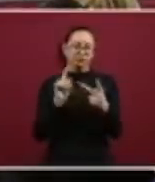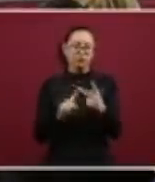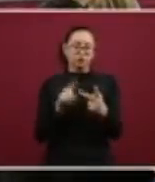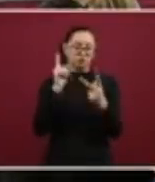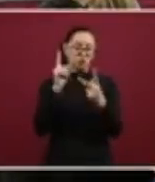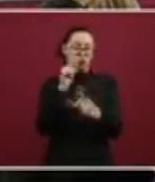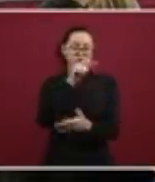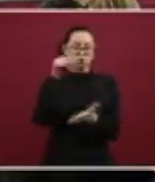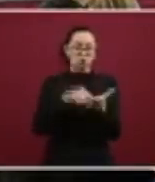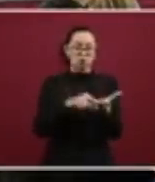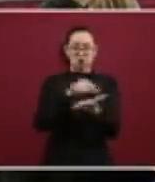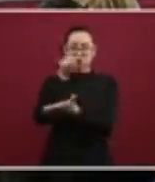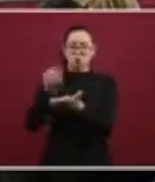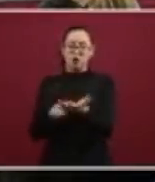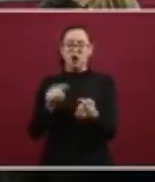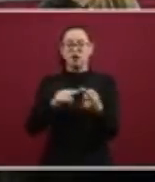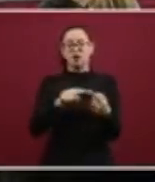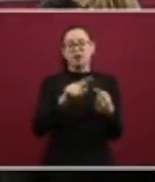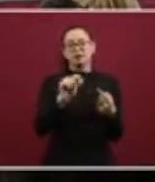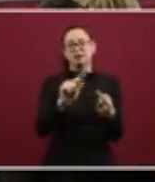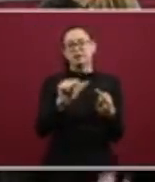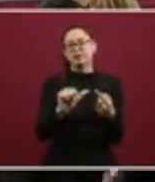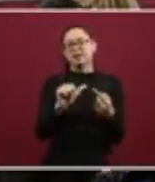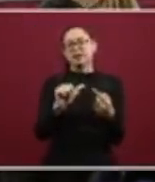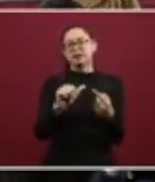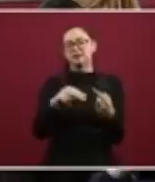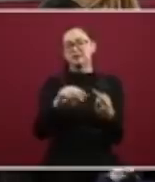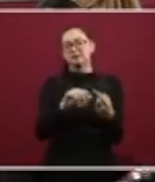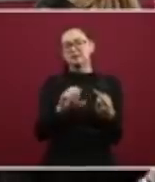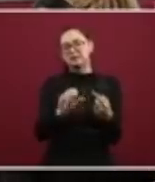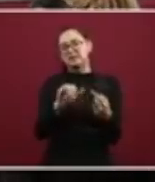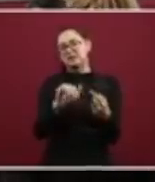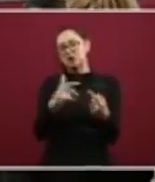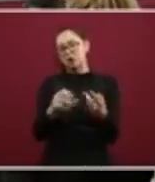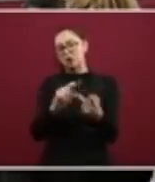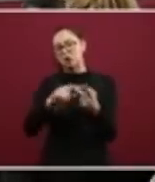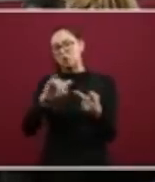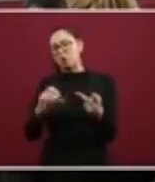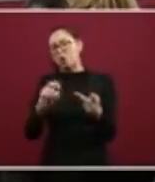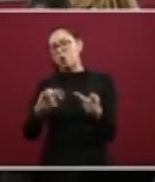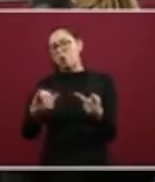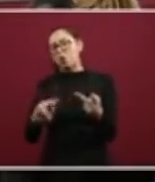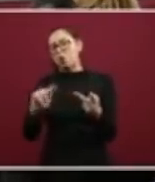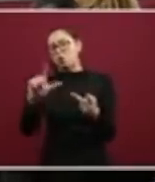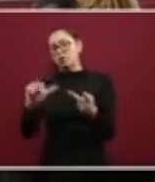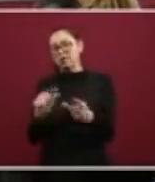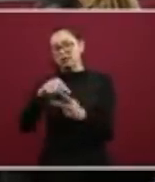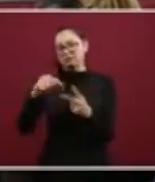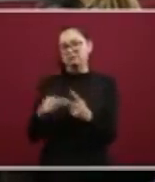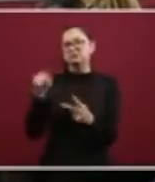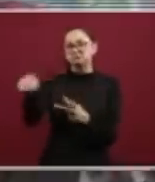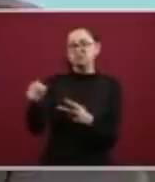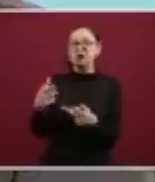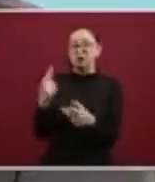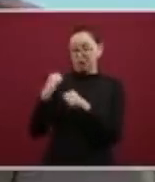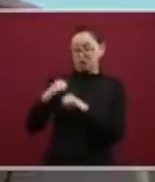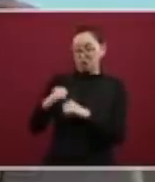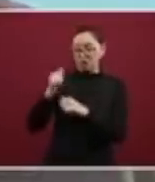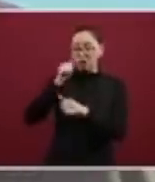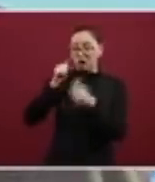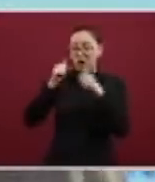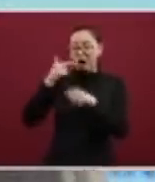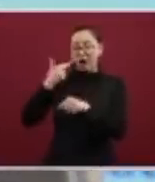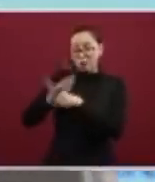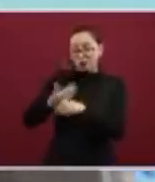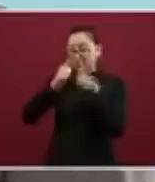son del dominio público. El marco legal al que estamos atendiendo parte fundamentalmente de la Ley